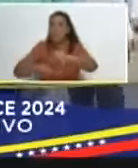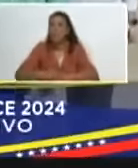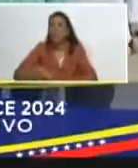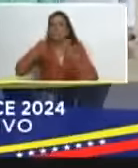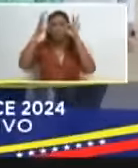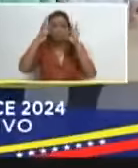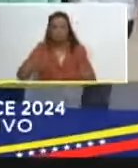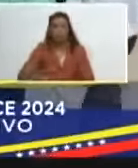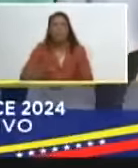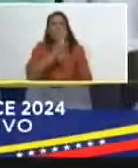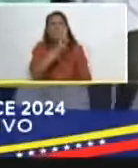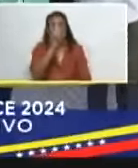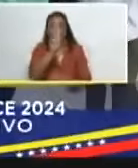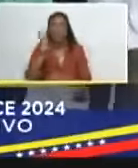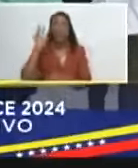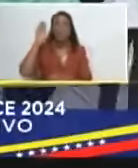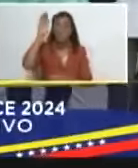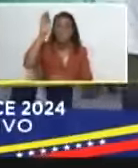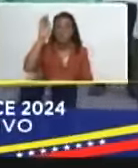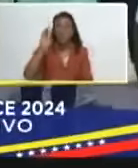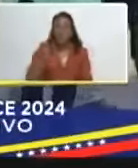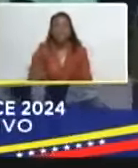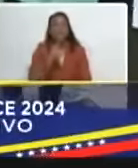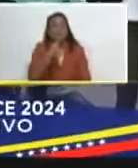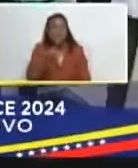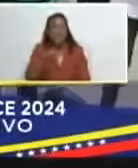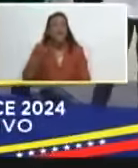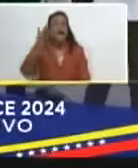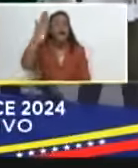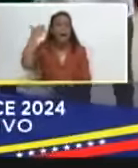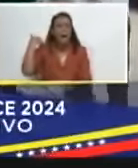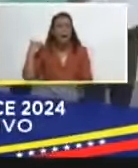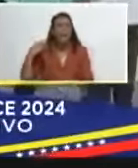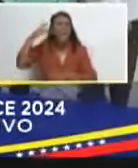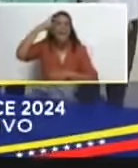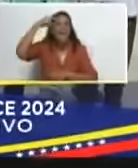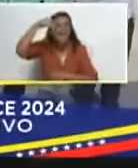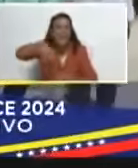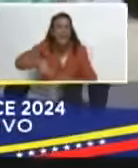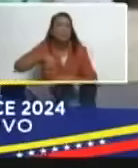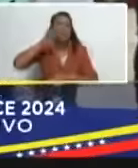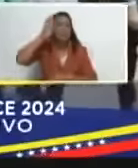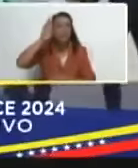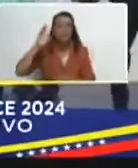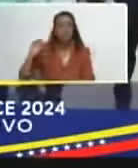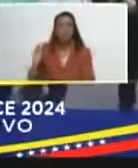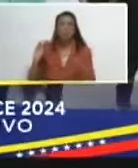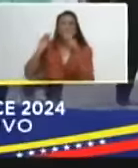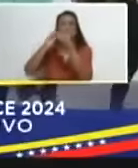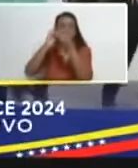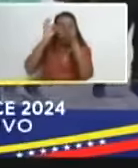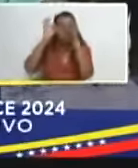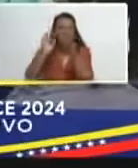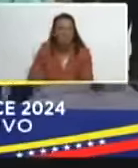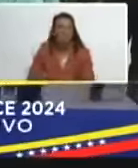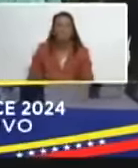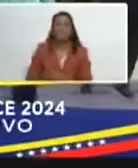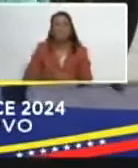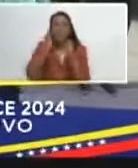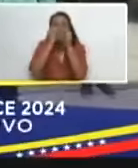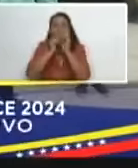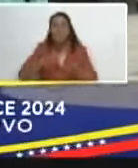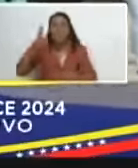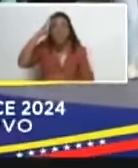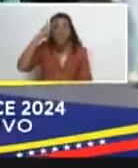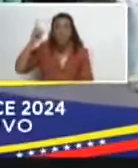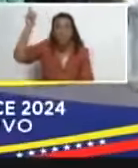cumplió. Venezuela va a producir todos sus alimentos aquí, en tierra venezolana. Esto es bendición de Dios. Estamos